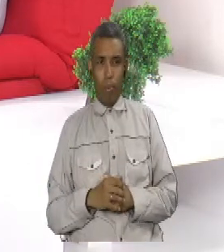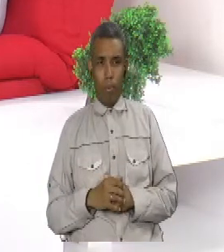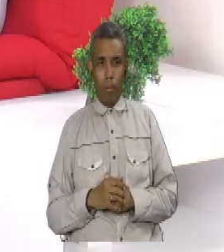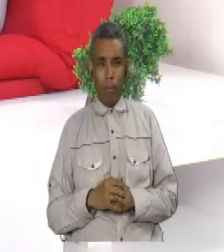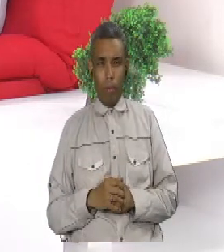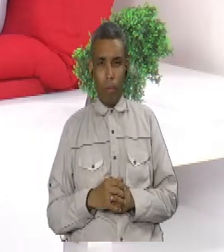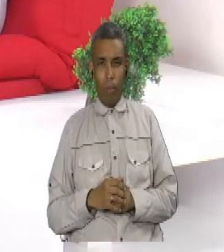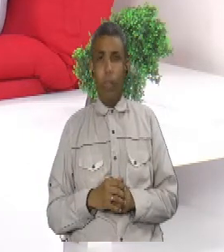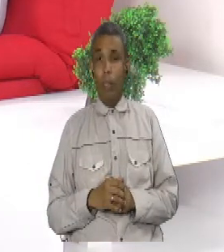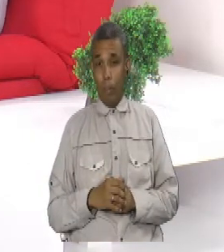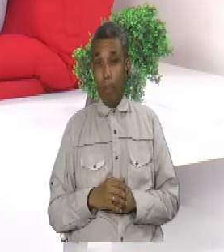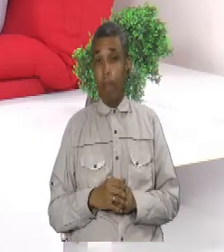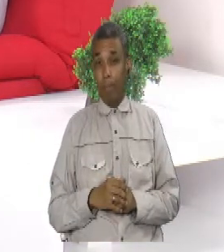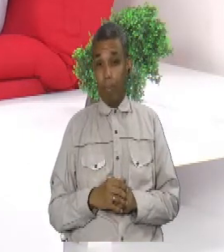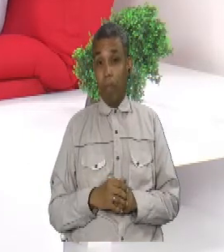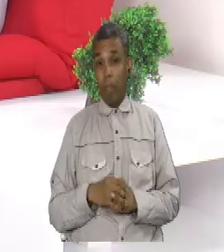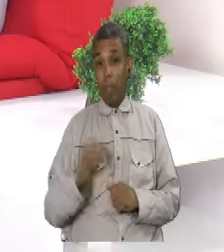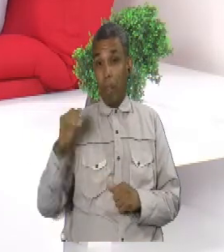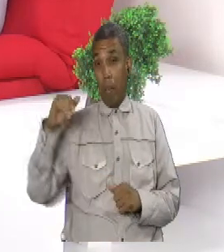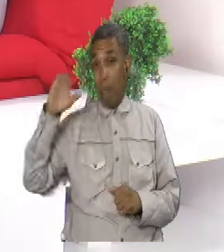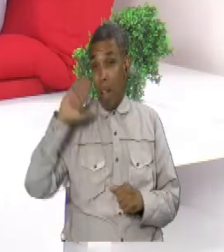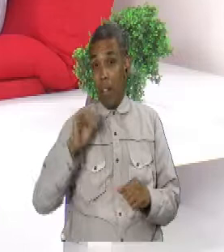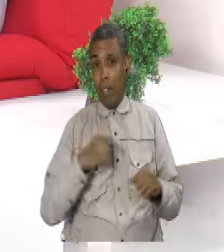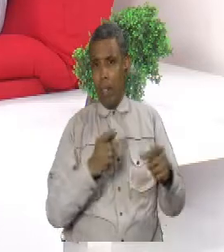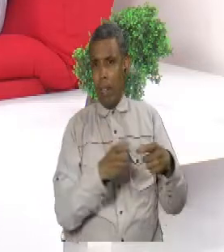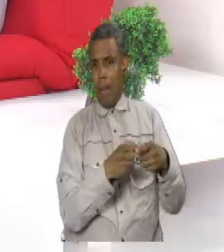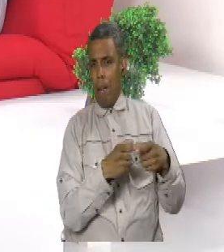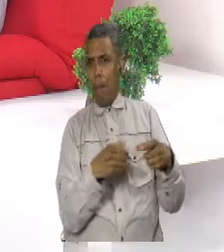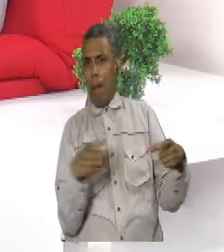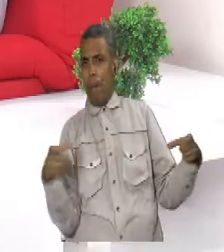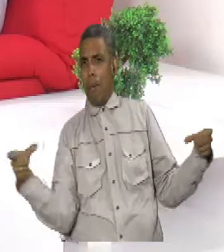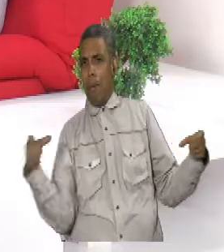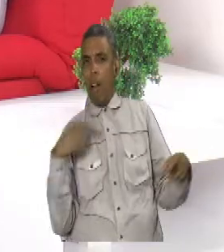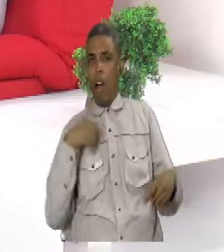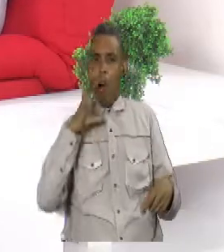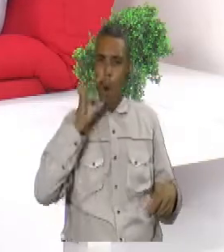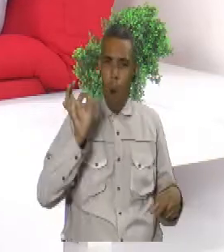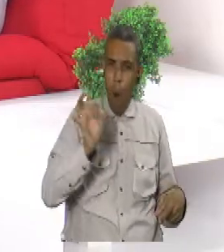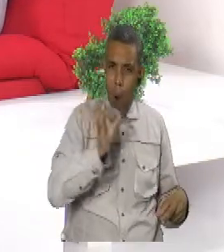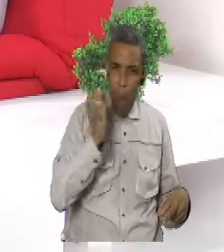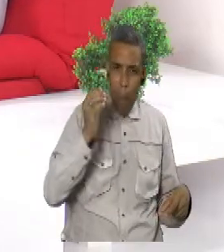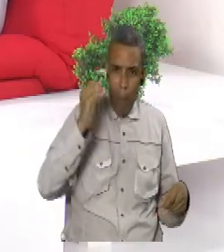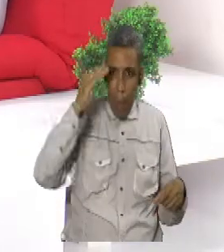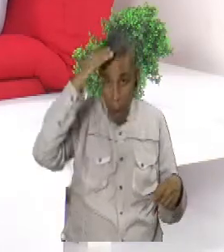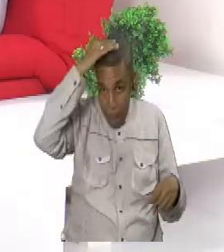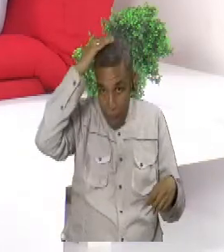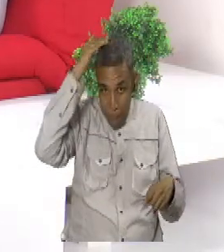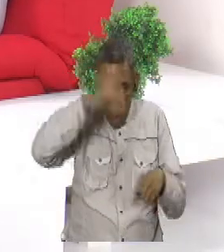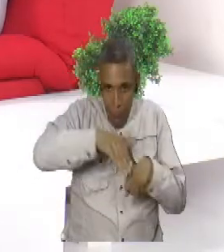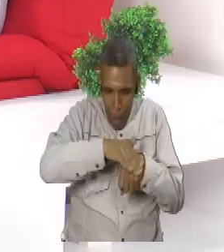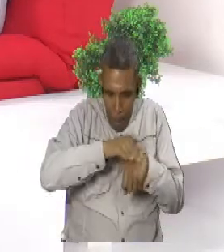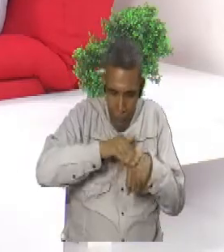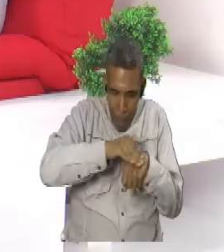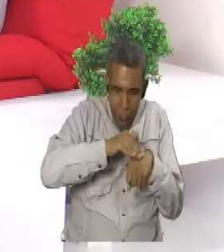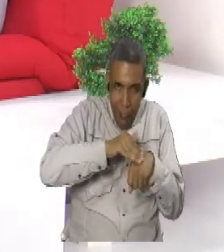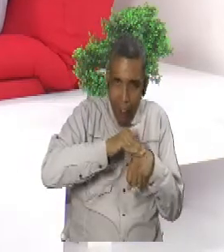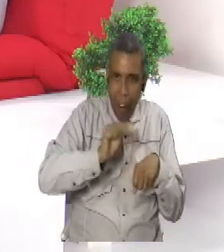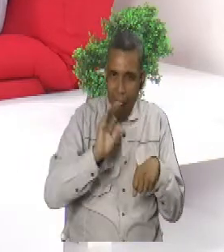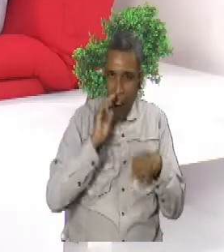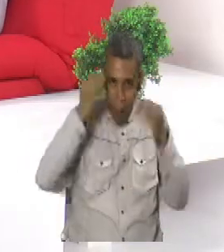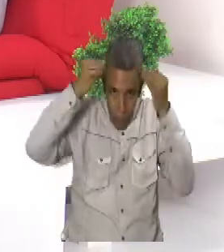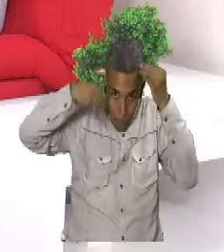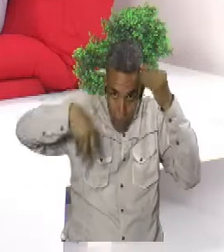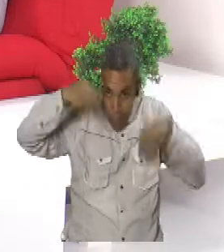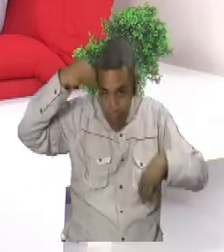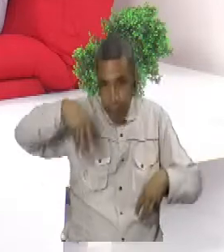cada hombre en el consultorio. ¿En serio? ¿O es que a los hombres les da pena? Les da pena, pero cada vez eso cambia más. Sí, señor. La